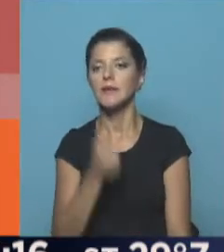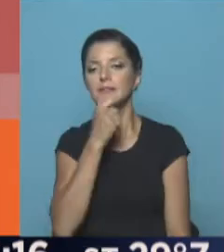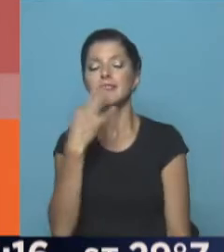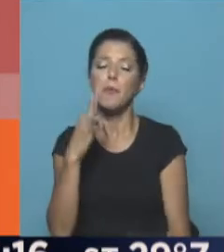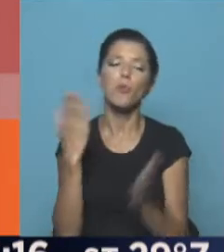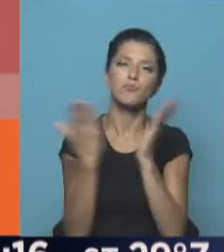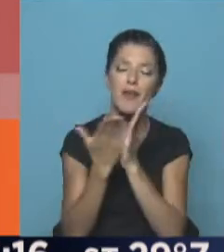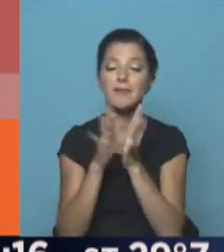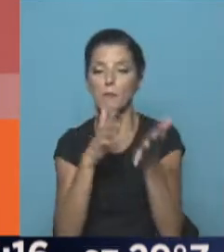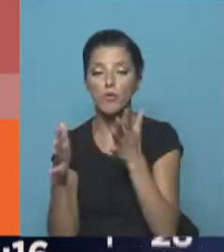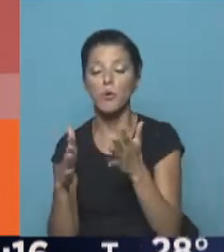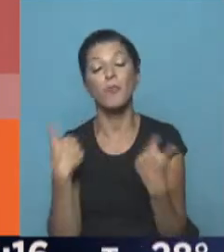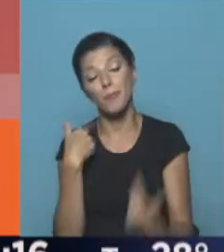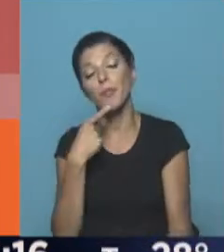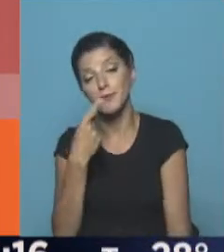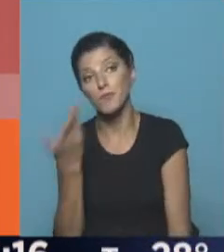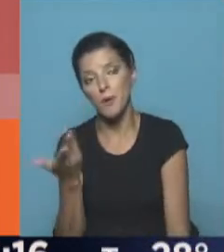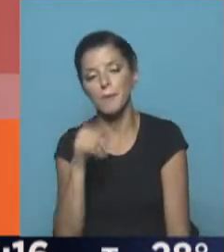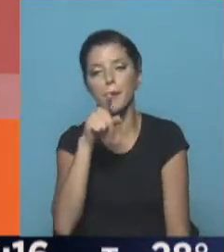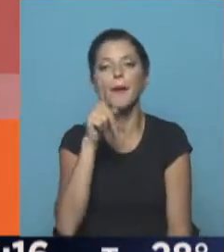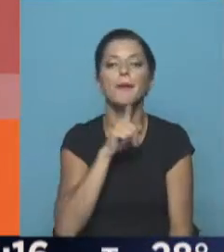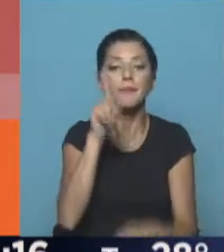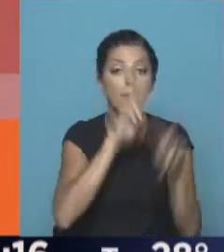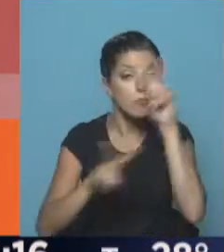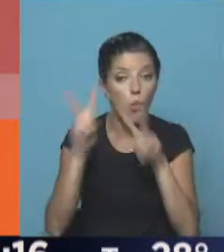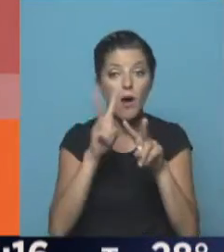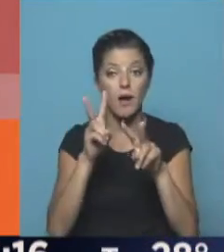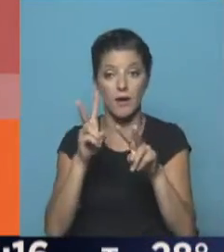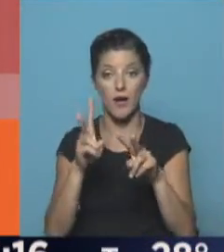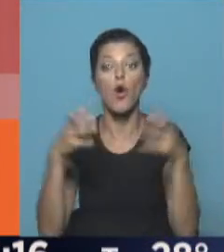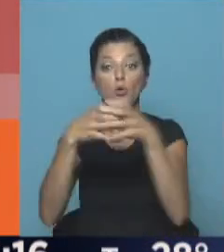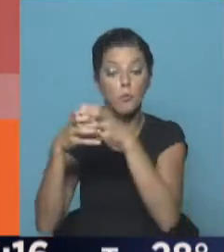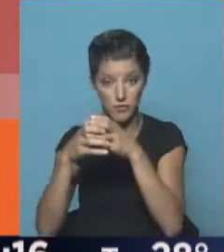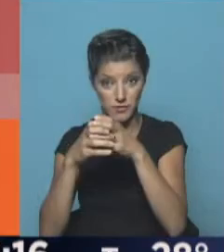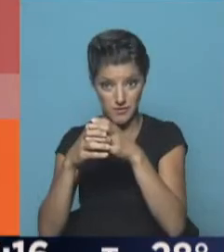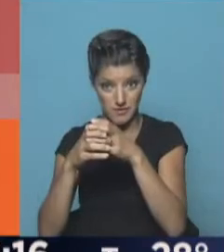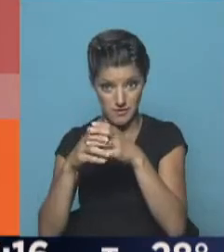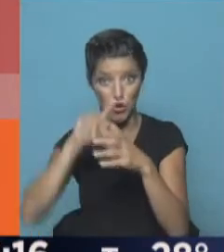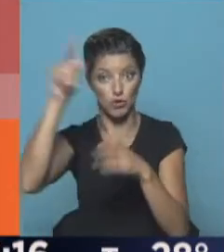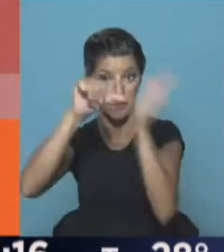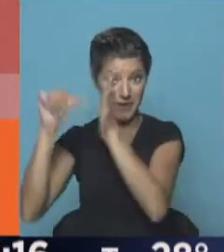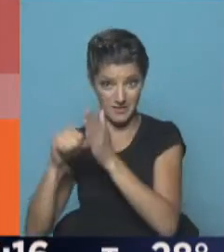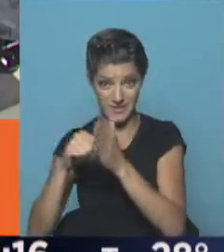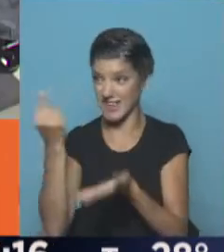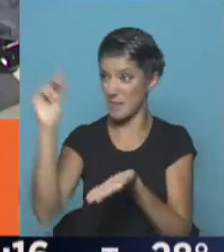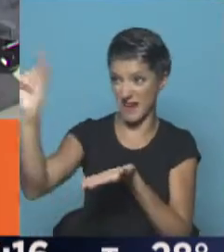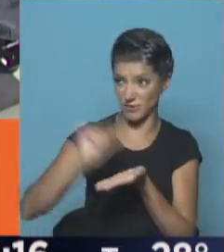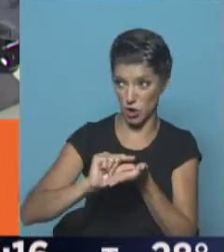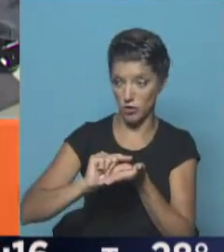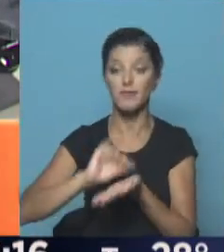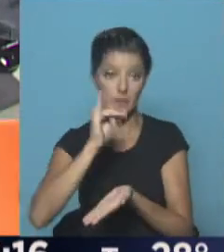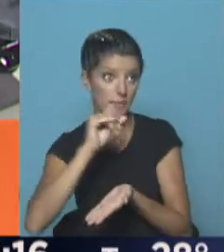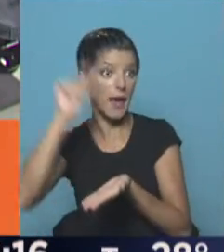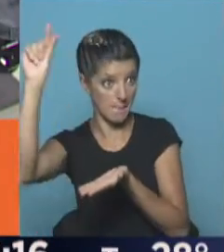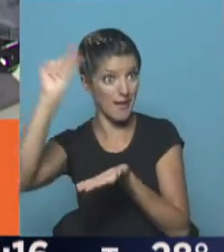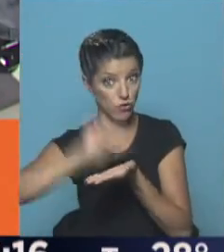menos bueno quizás sólo podría ser buena apuesta a los agentes económicos extranjeros a la inversión a la inversión extranjera y